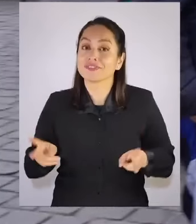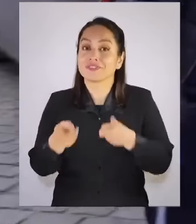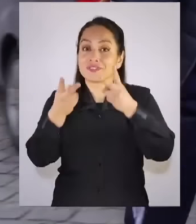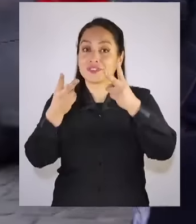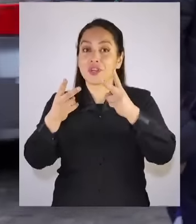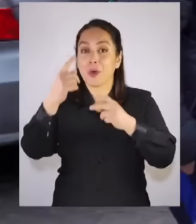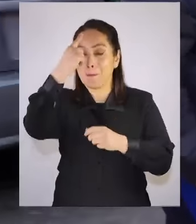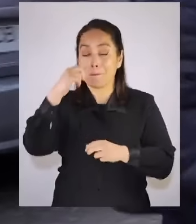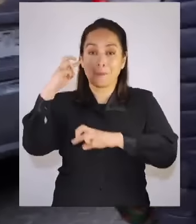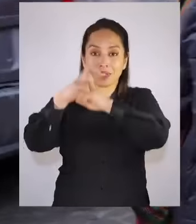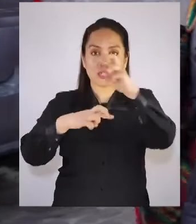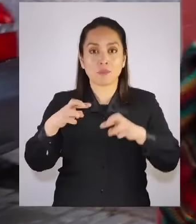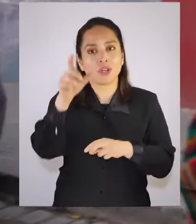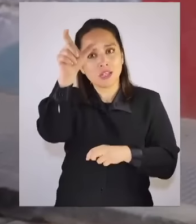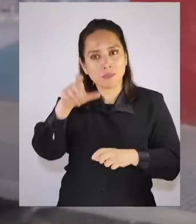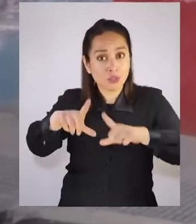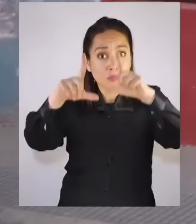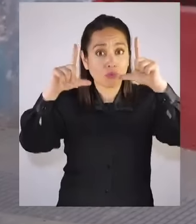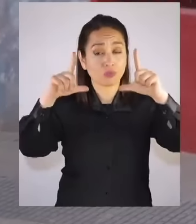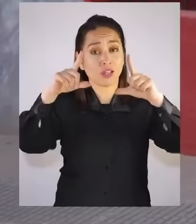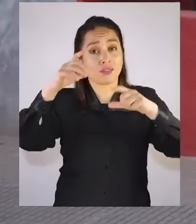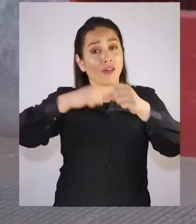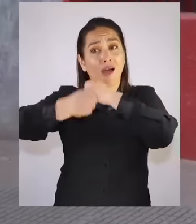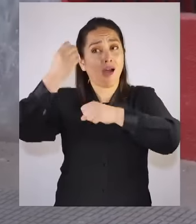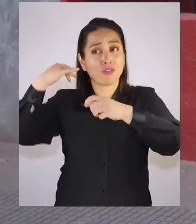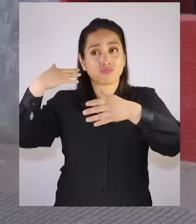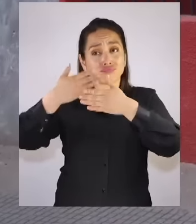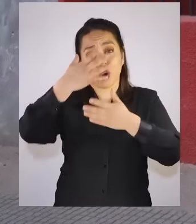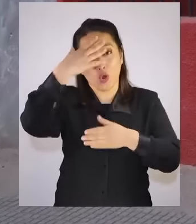personaje olvidado por años.